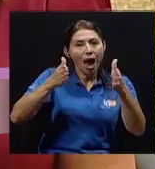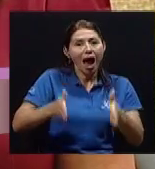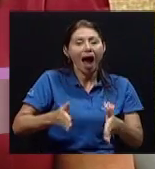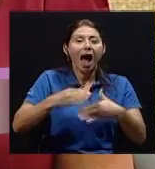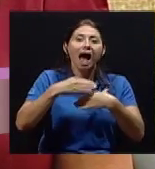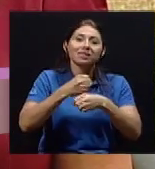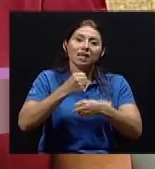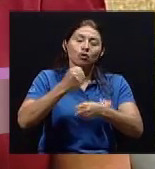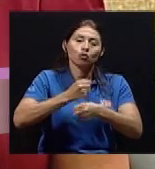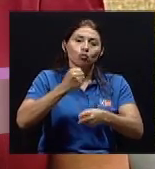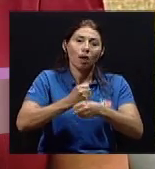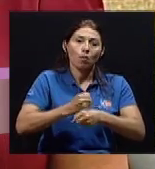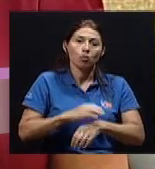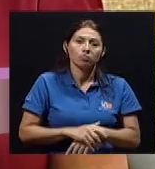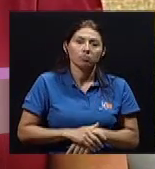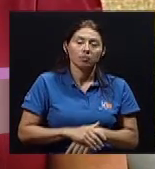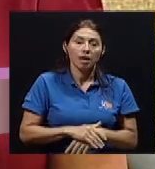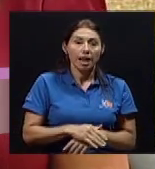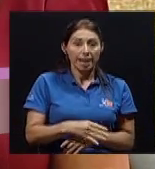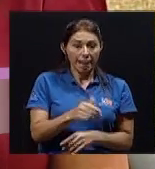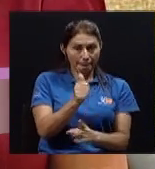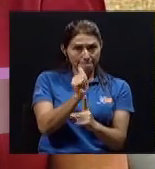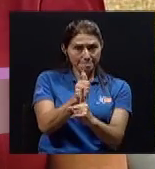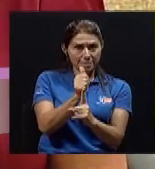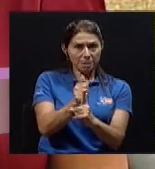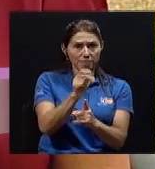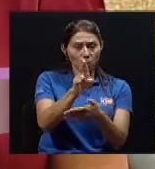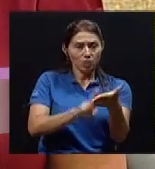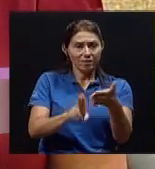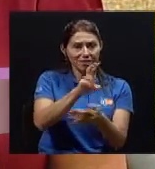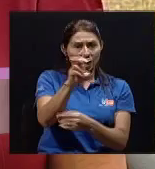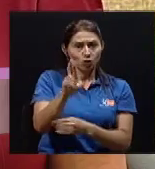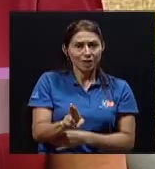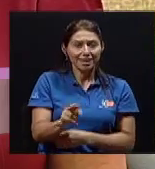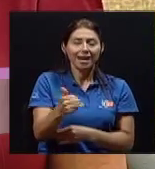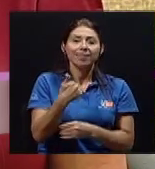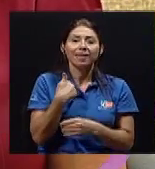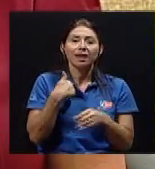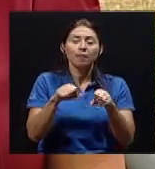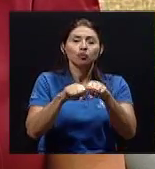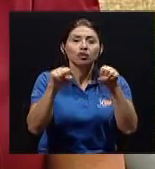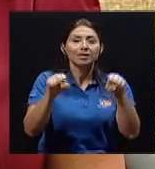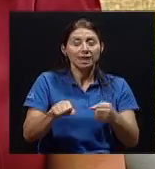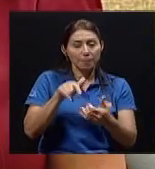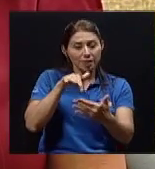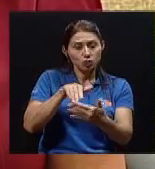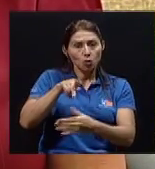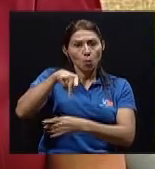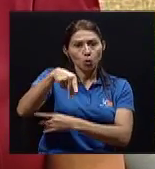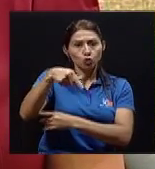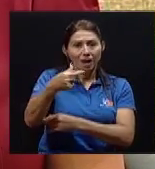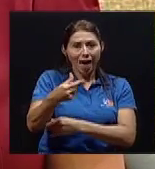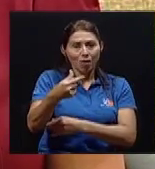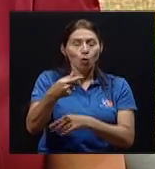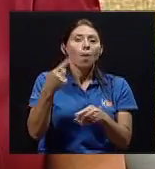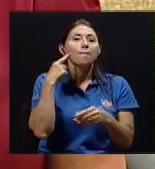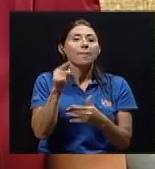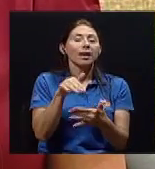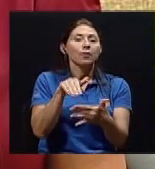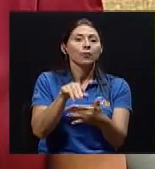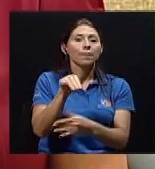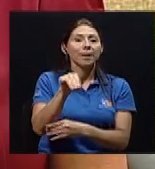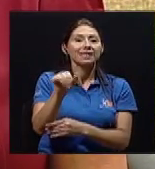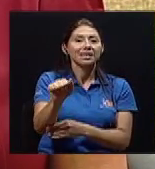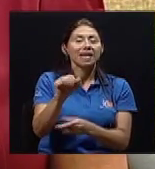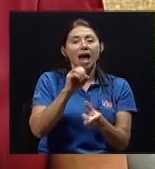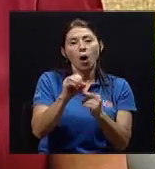labor, ¿verdad? En la propia Universidad de Costa Rica, digamos, tenemos sistemas de posgrado para maestrías